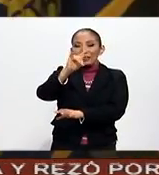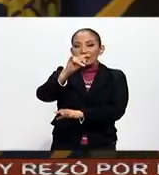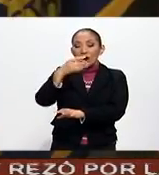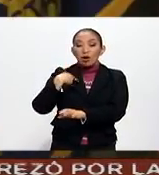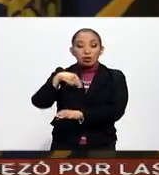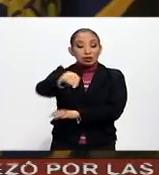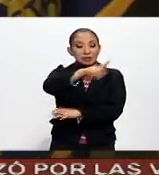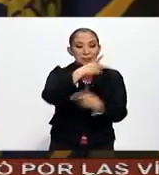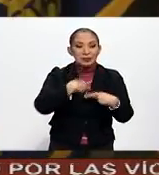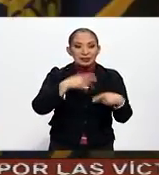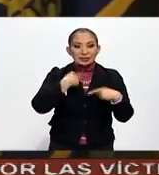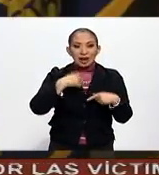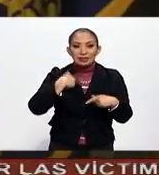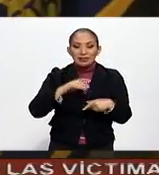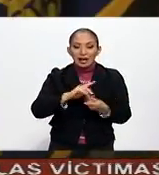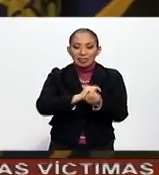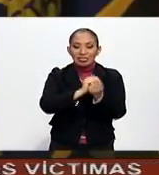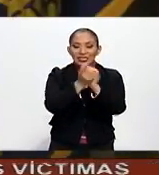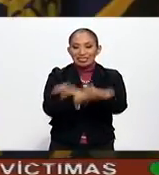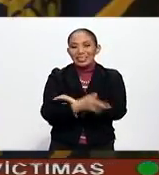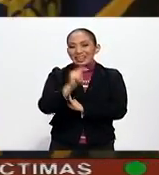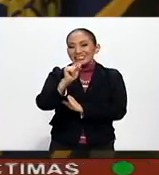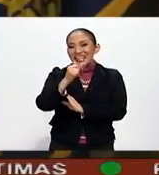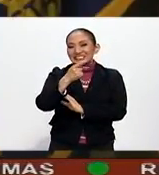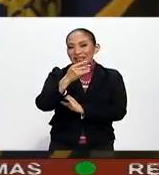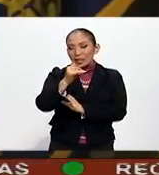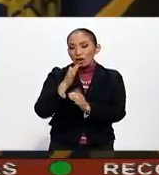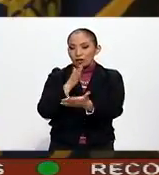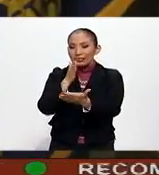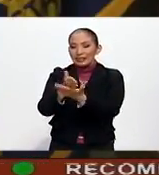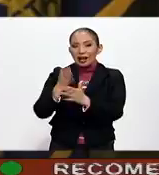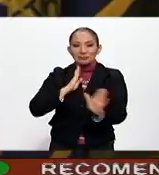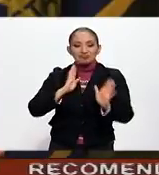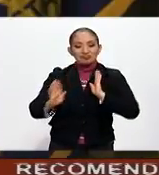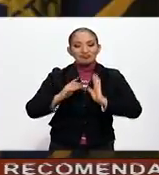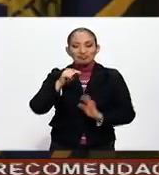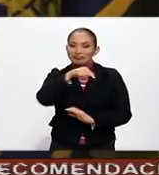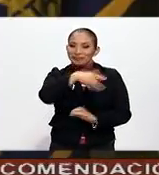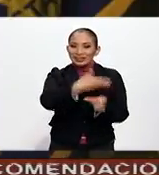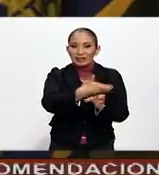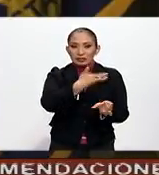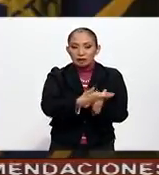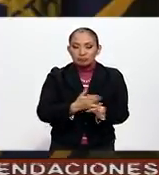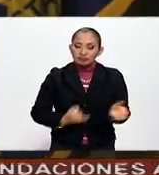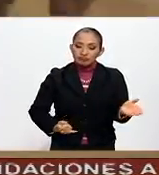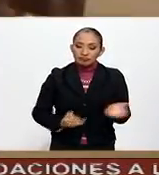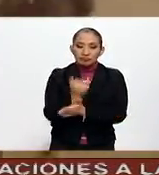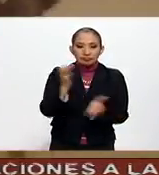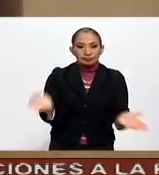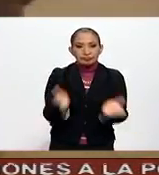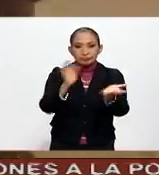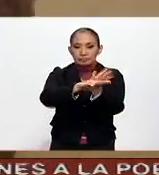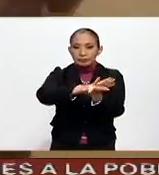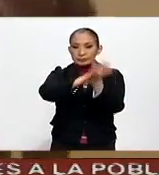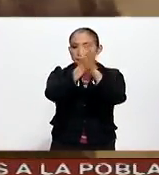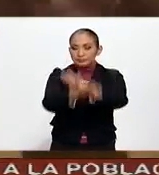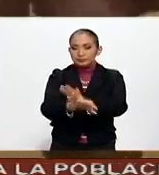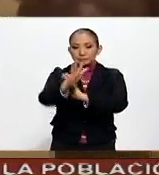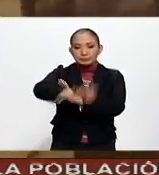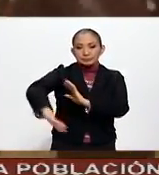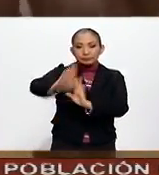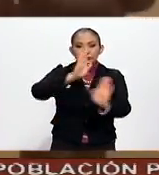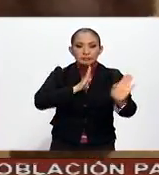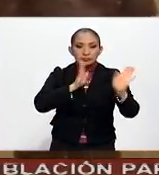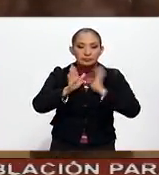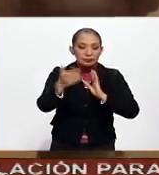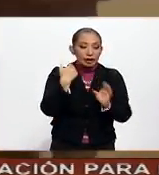impedía a las personas transgénero servir abiertamente en las Fuerzas Armadas de aquel país. La decisión impulsa la transformación del sector militar